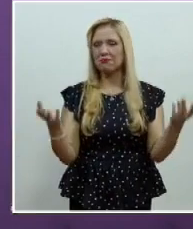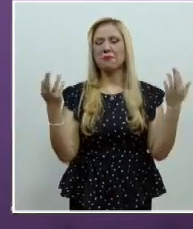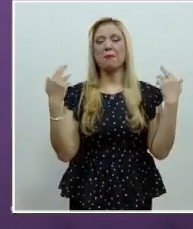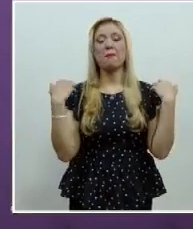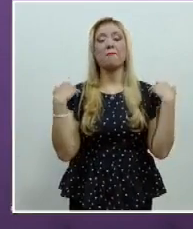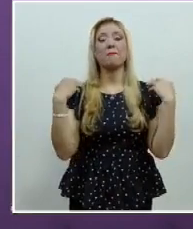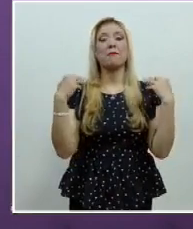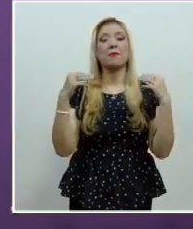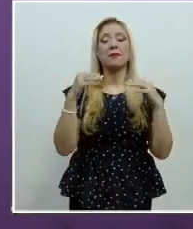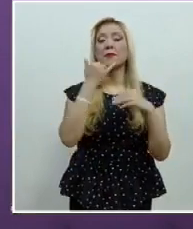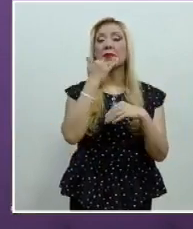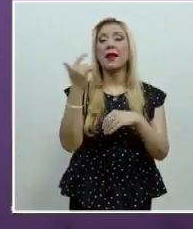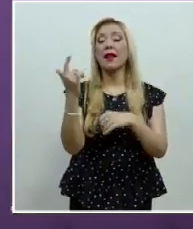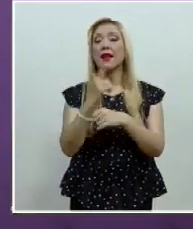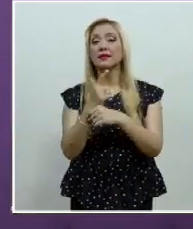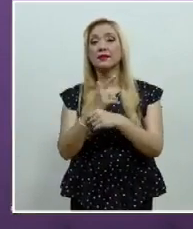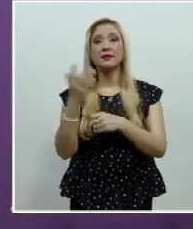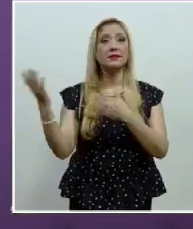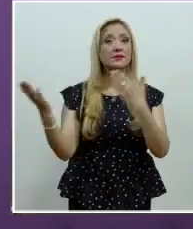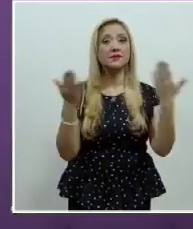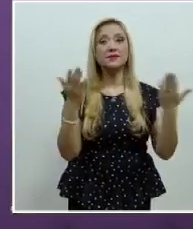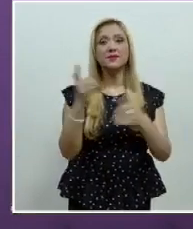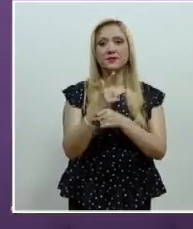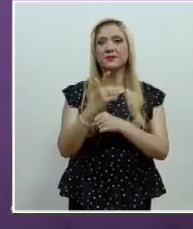Maestra licenciada Ernestina, ¿le escuchamos?